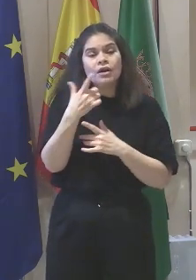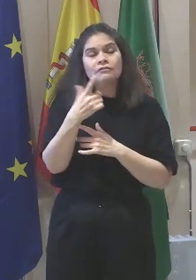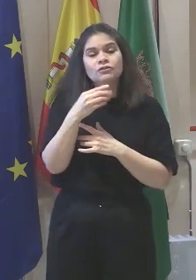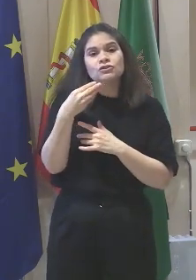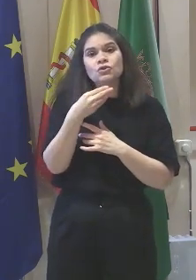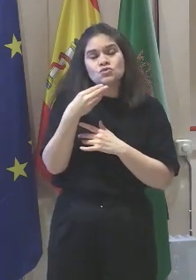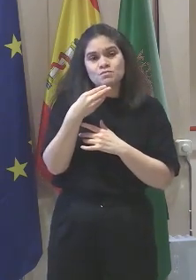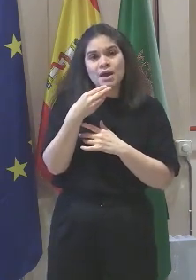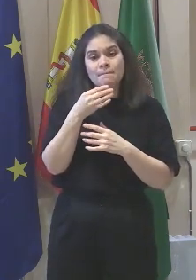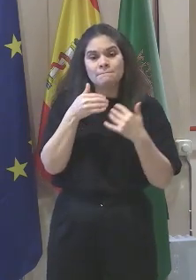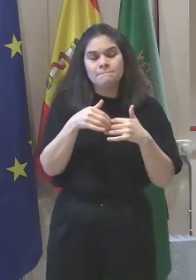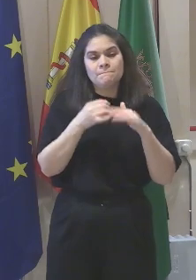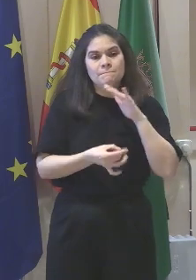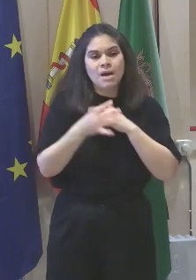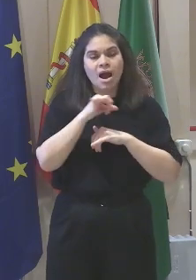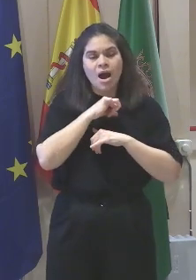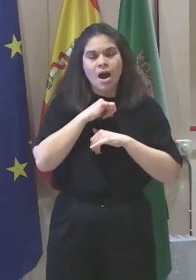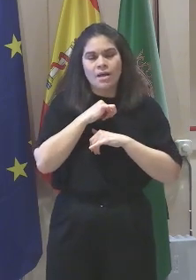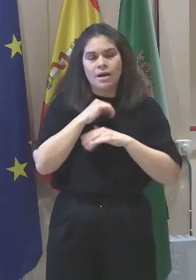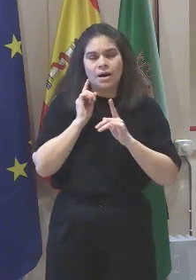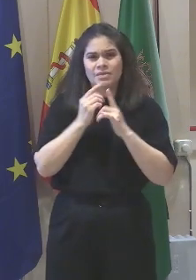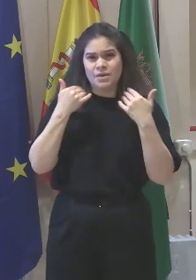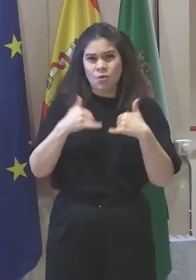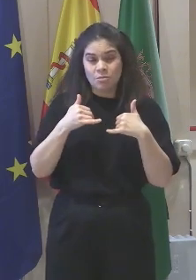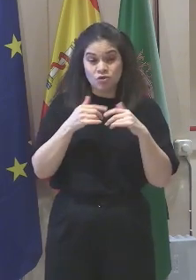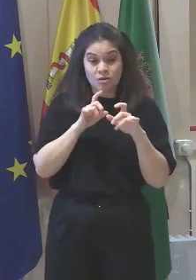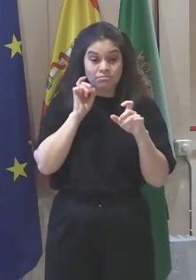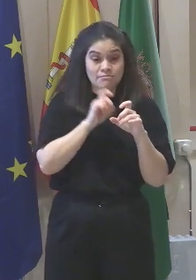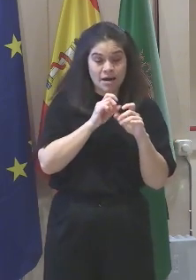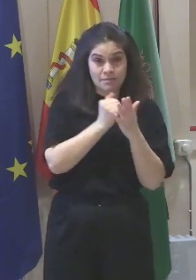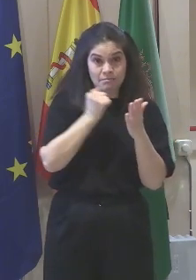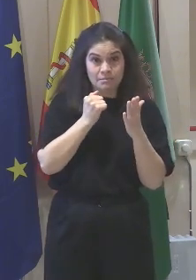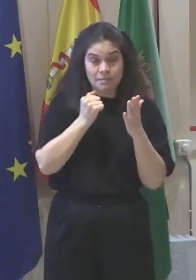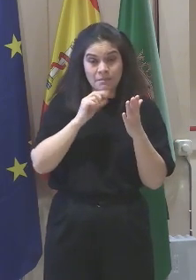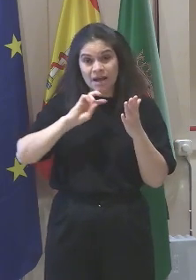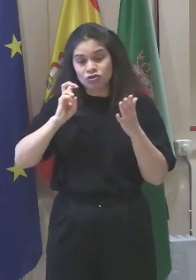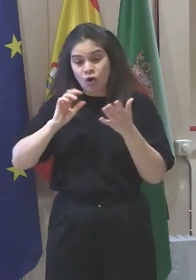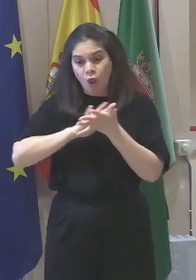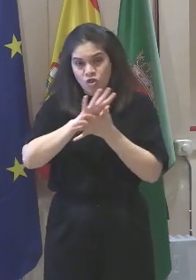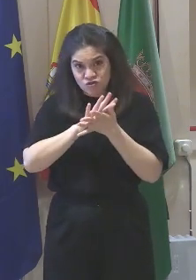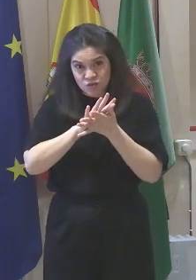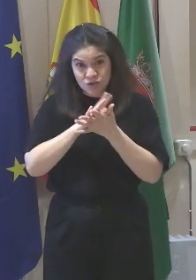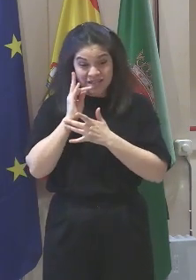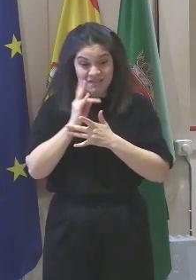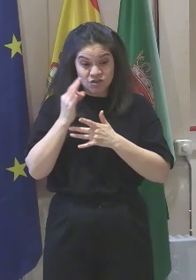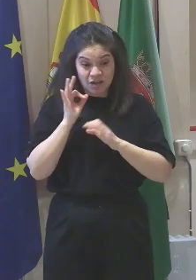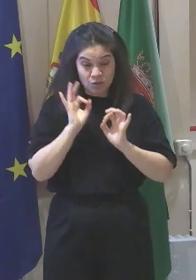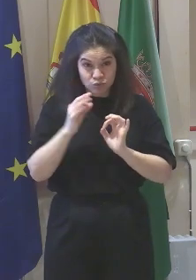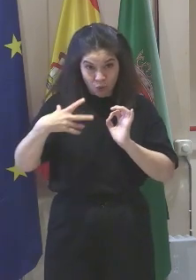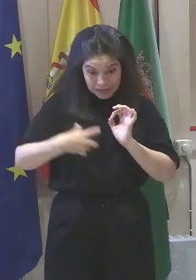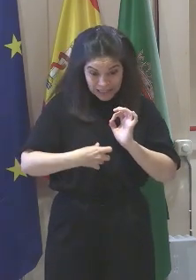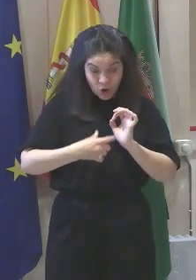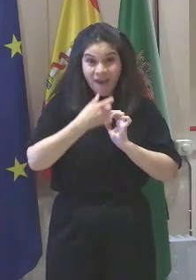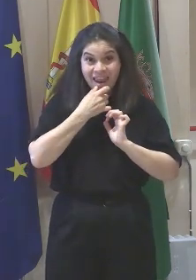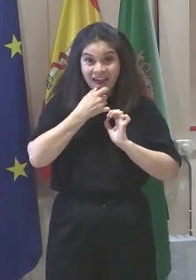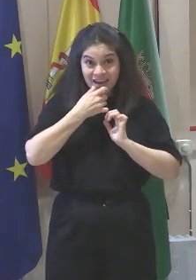producen anticuerpos y los marcan para que luego lleguen los otros y los destruyan, los linfocitos T. Pues se ha visto que inyectándolo en la